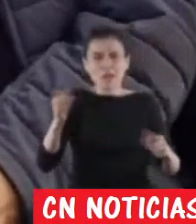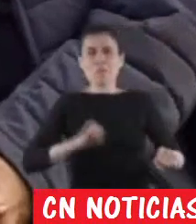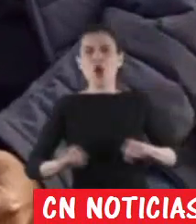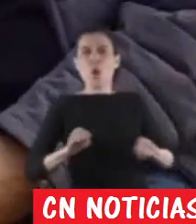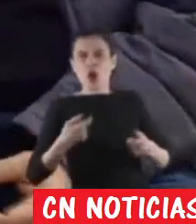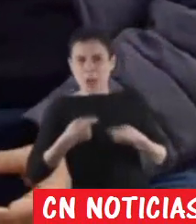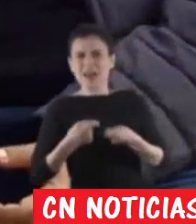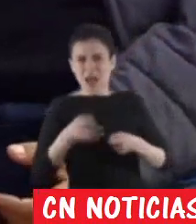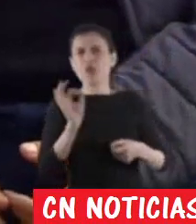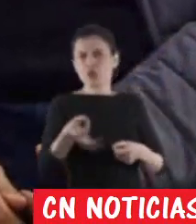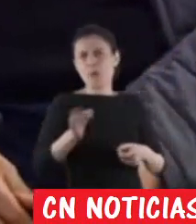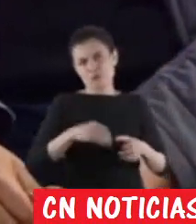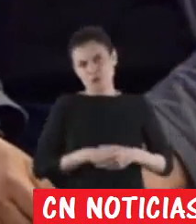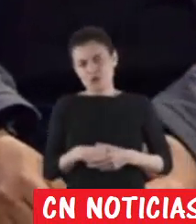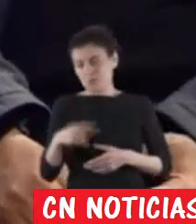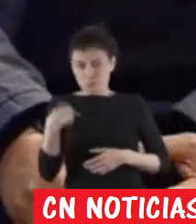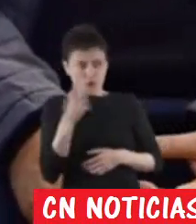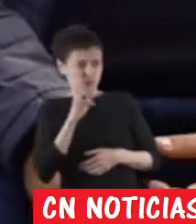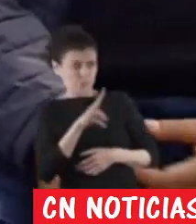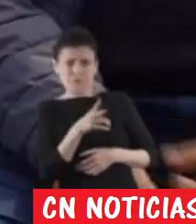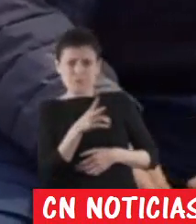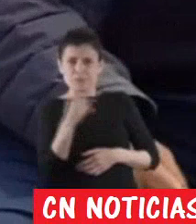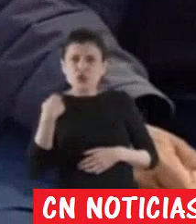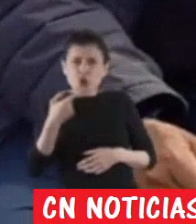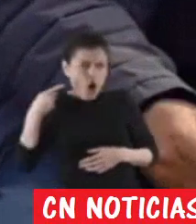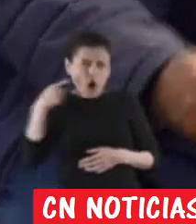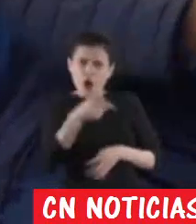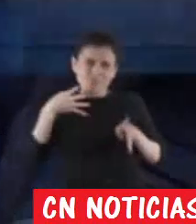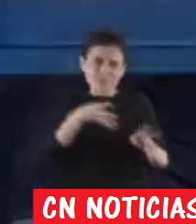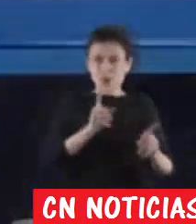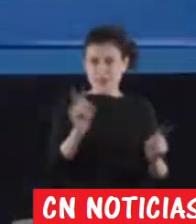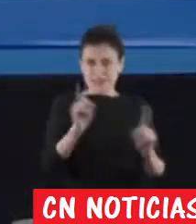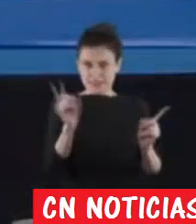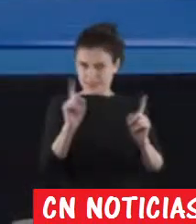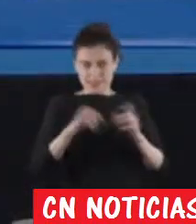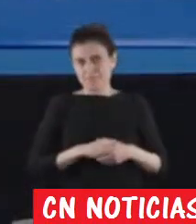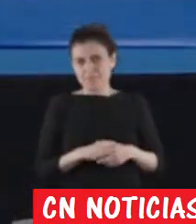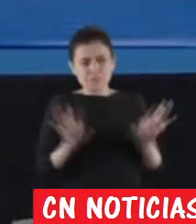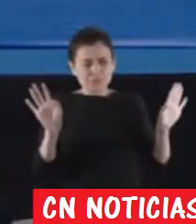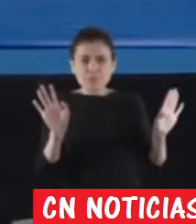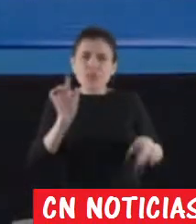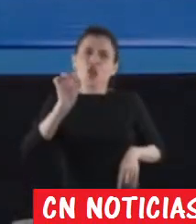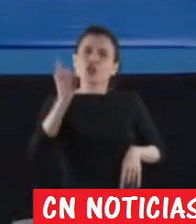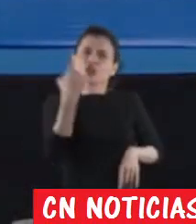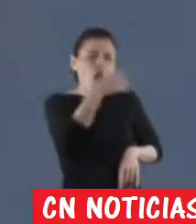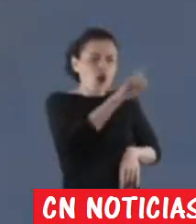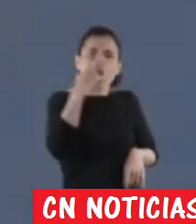A ellos no los vamos a perseguir, no. Se van a venir a sentar